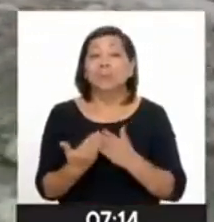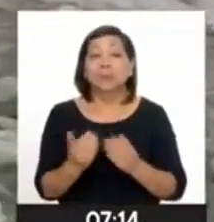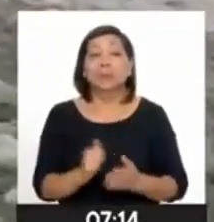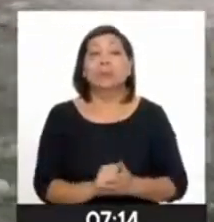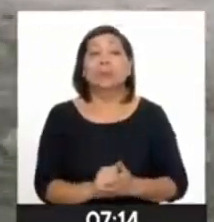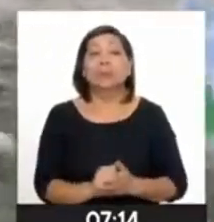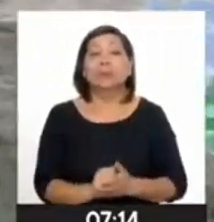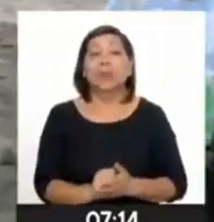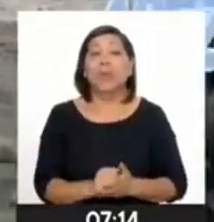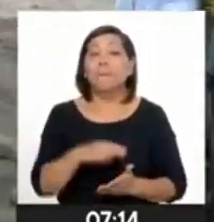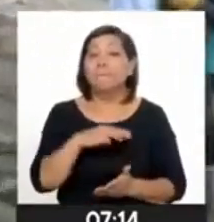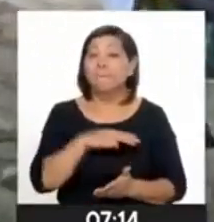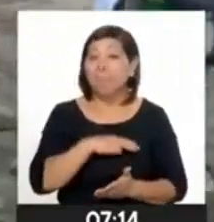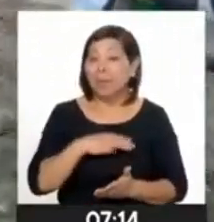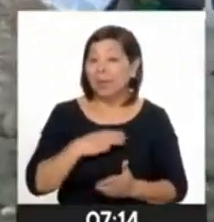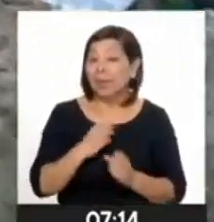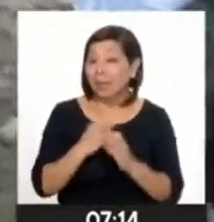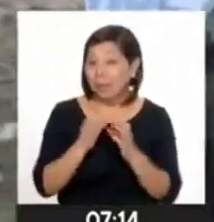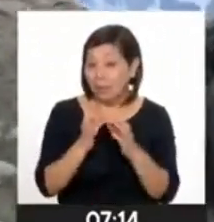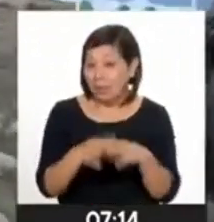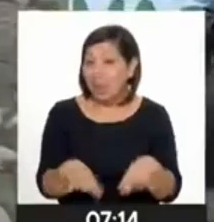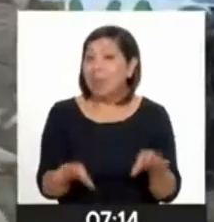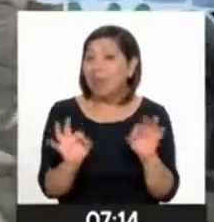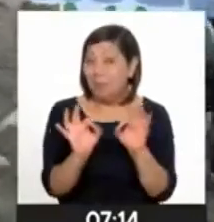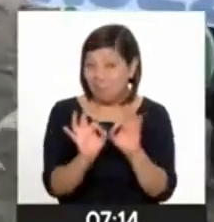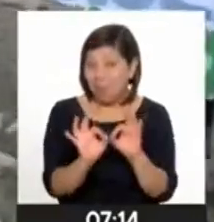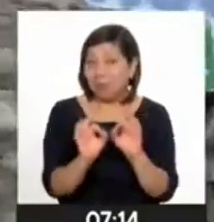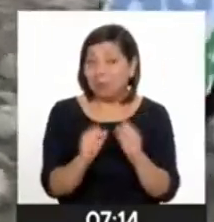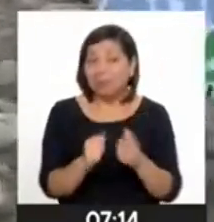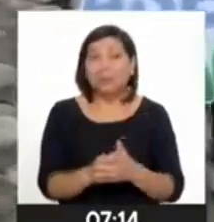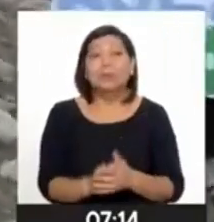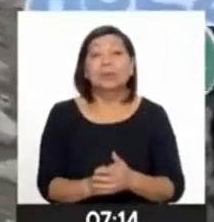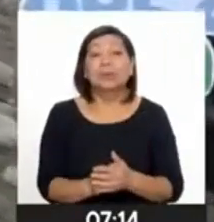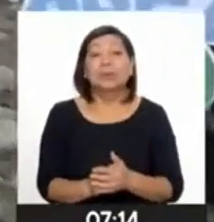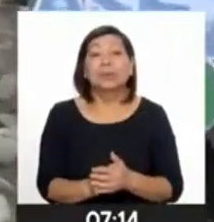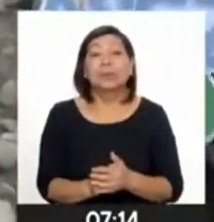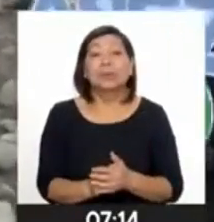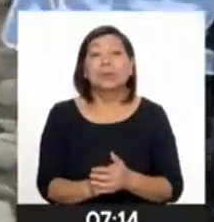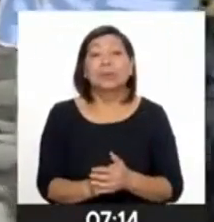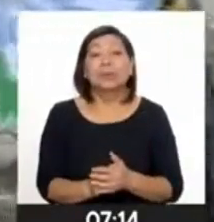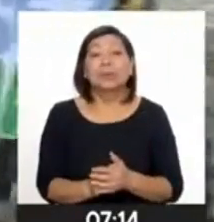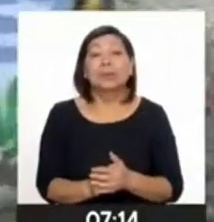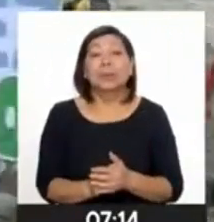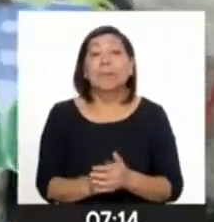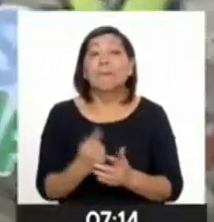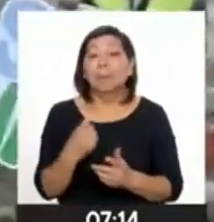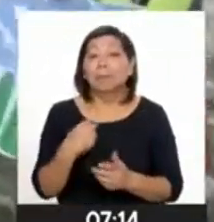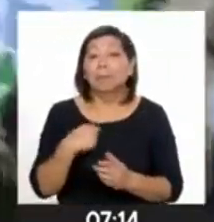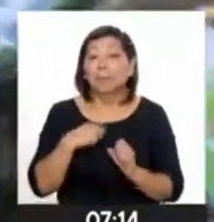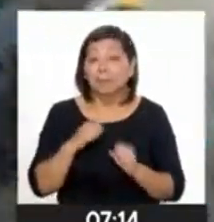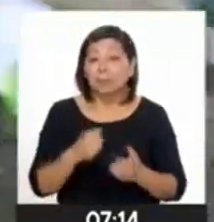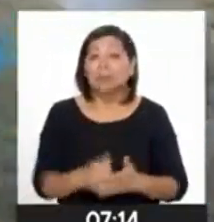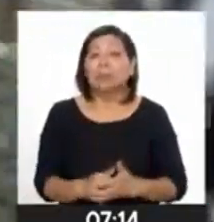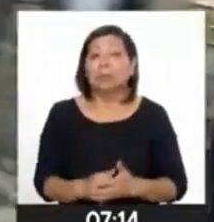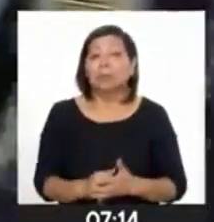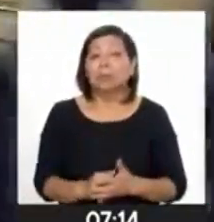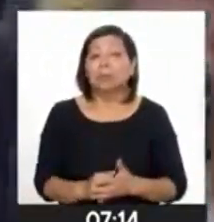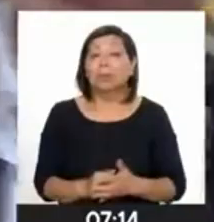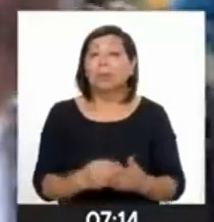agradecer la presencia de la ministra. Es un día muy importante, un día muy importante, Para nosotros tenemos